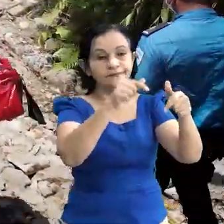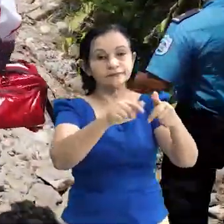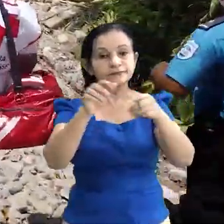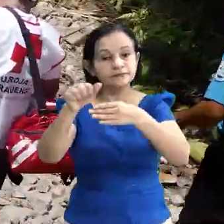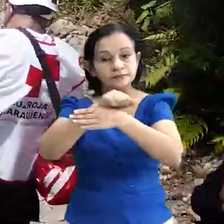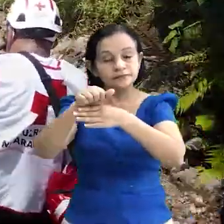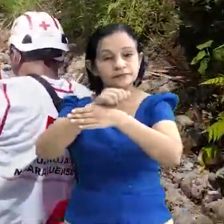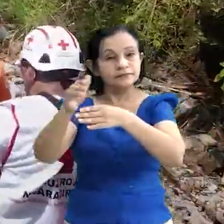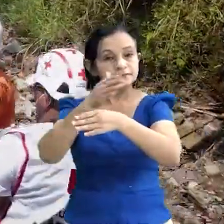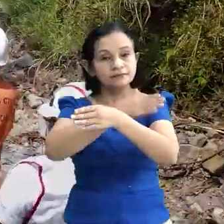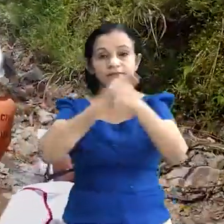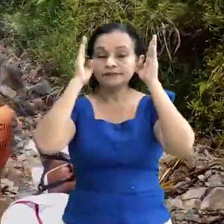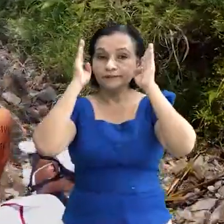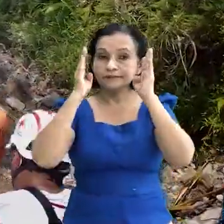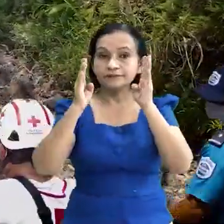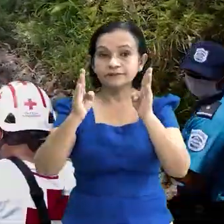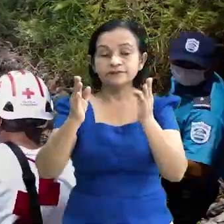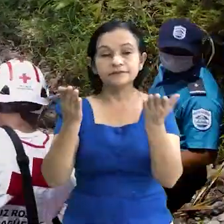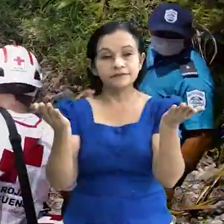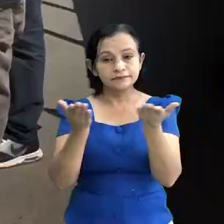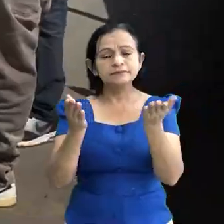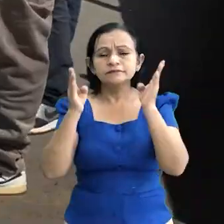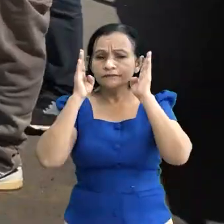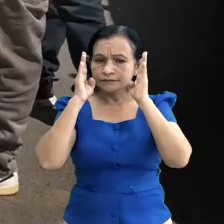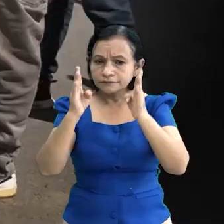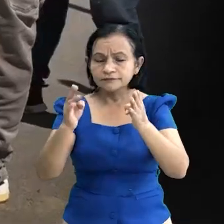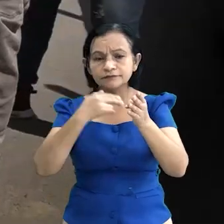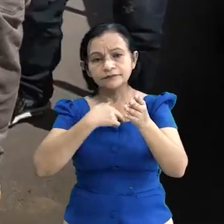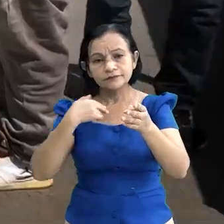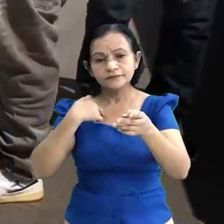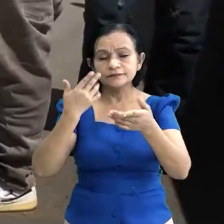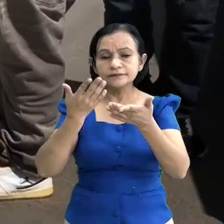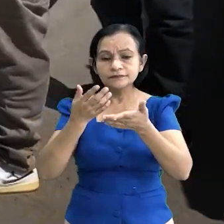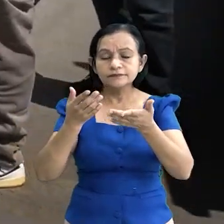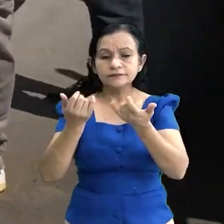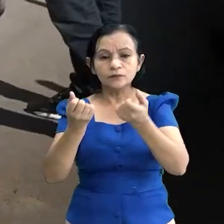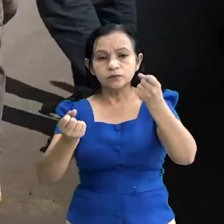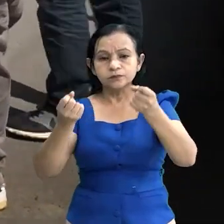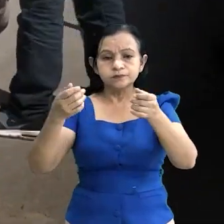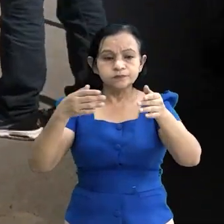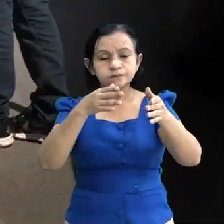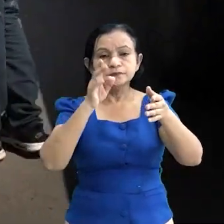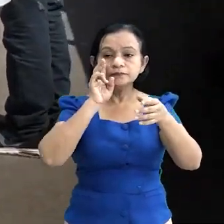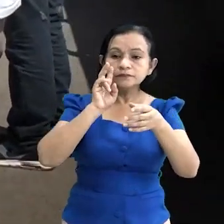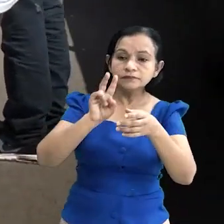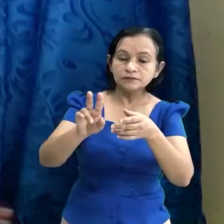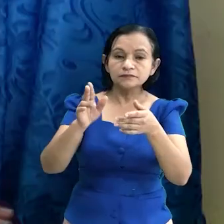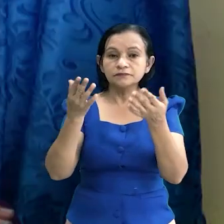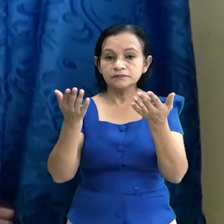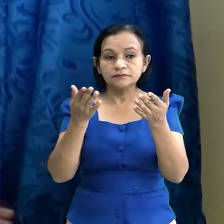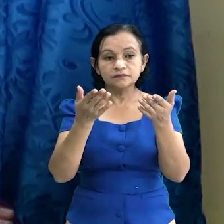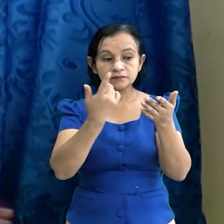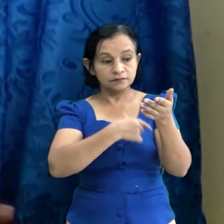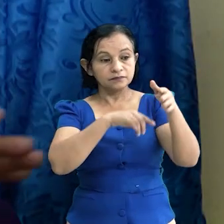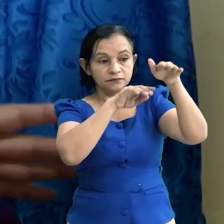tuvimos, sí, atendimos la evacuación y estuvimos también con la cisterna. Fuimos a valorar el